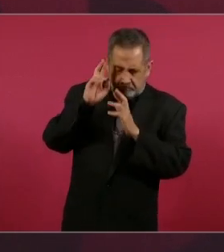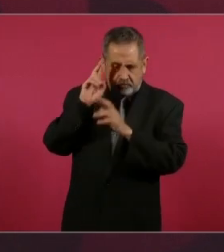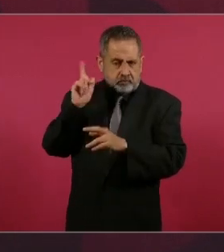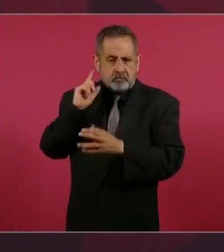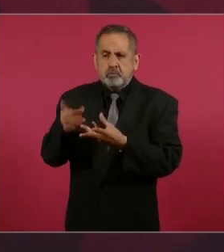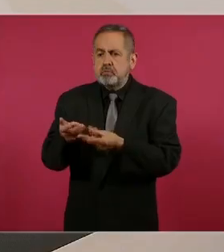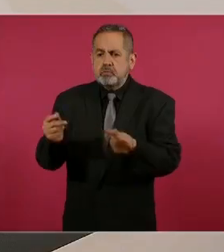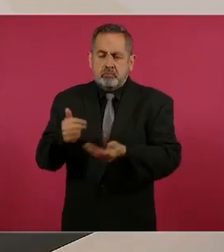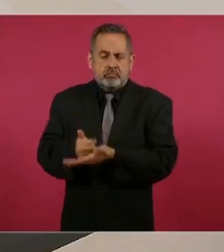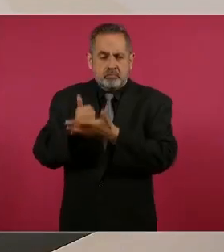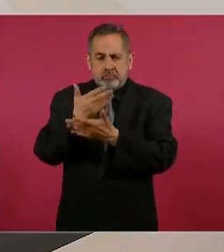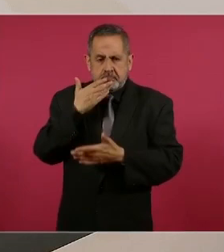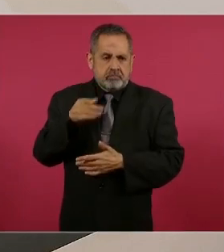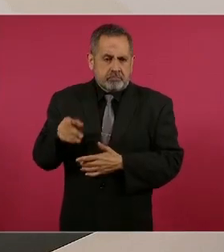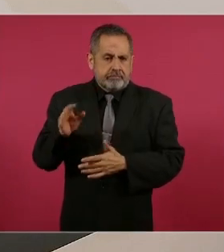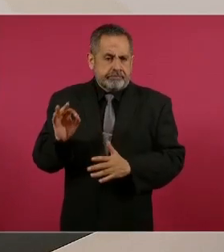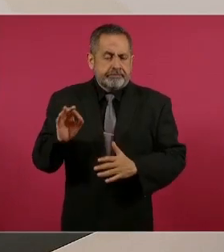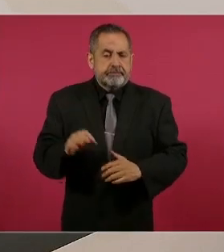Ese es